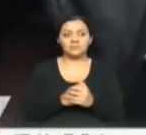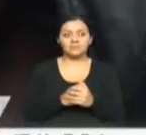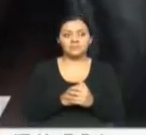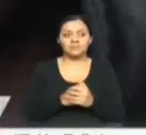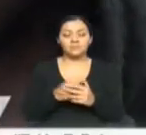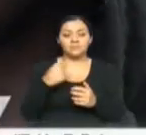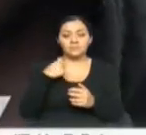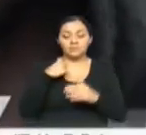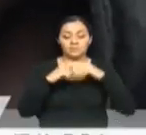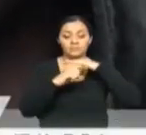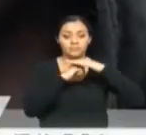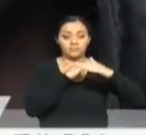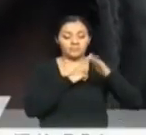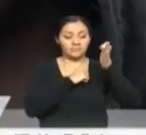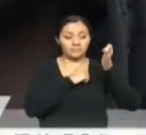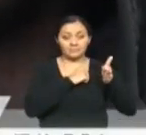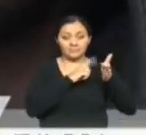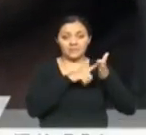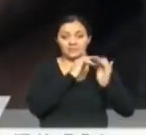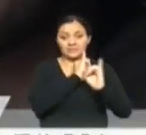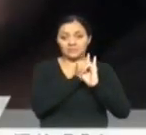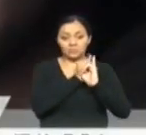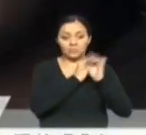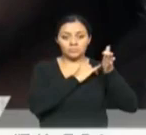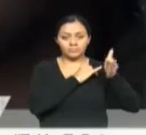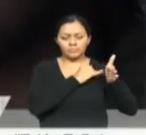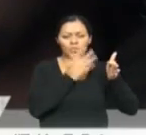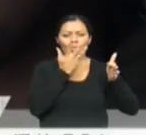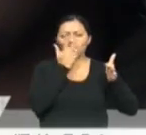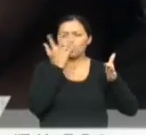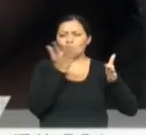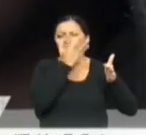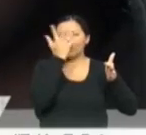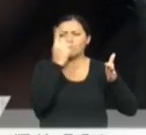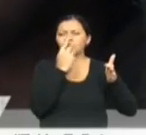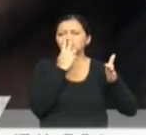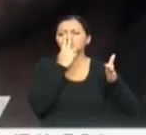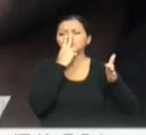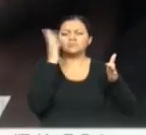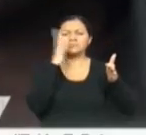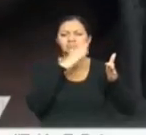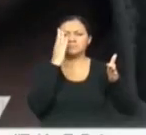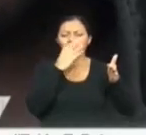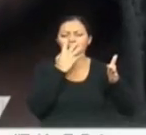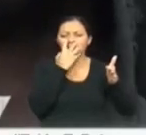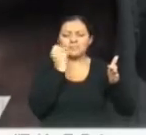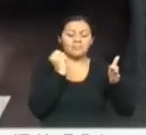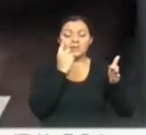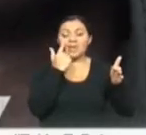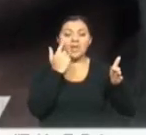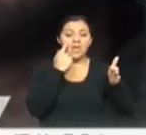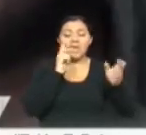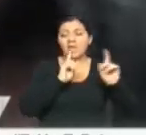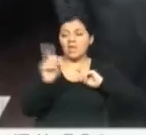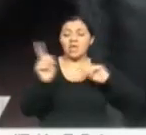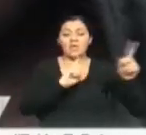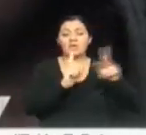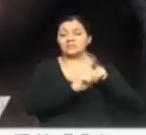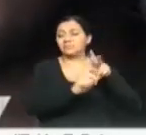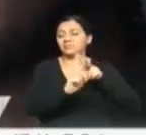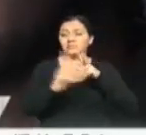Vine de la estación del Instituto Tecnológico. Había humo y olía a quemado. Todos corrían con pánico y lloraban.